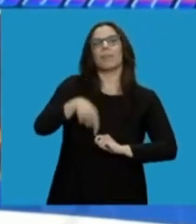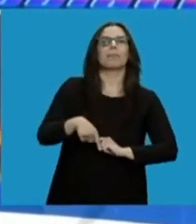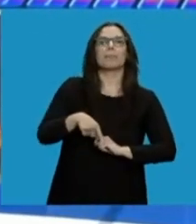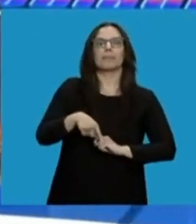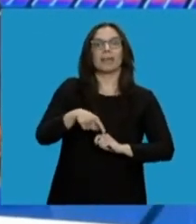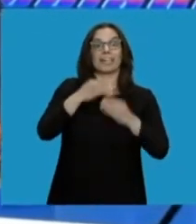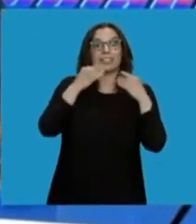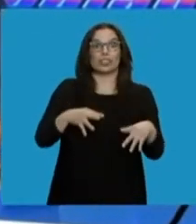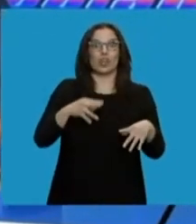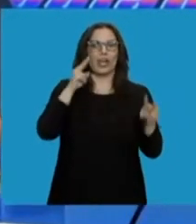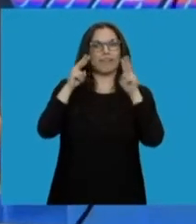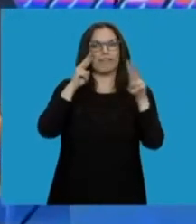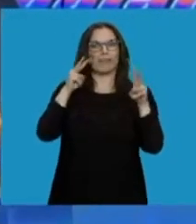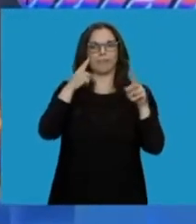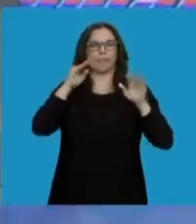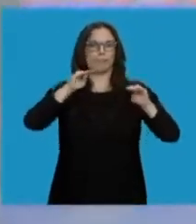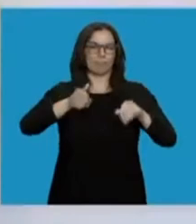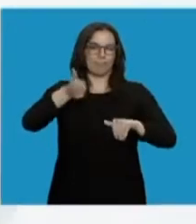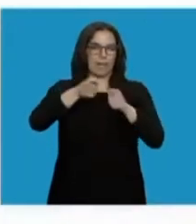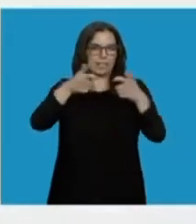a esa historia, ¿no?